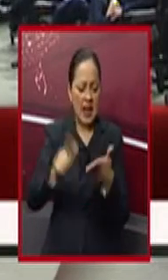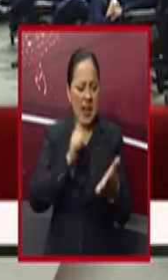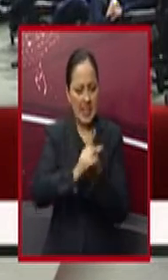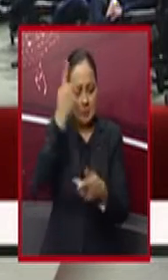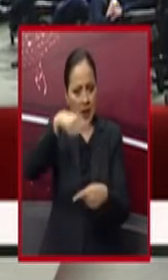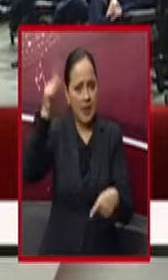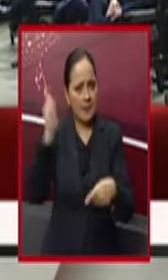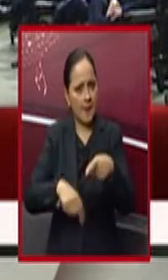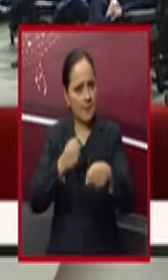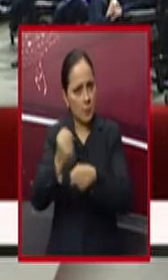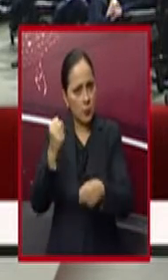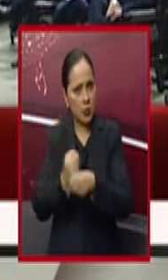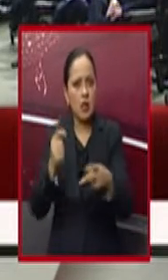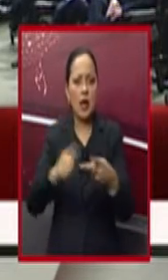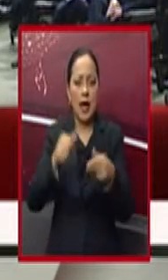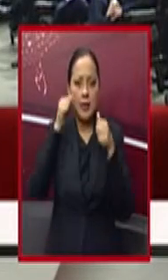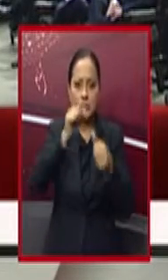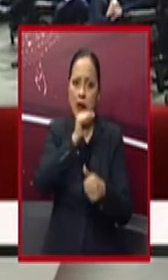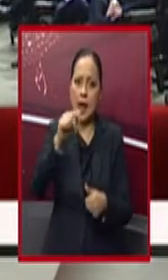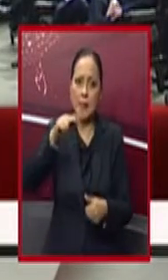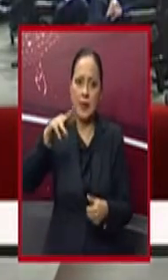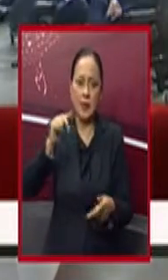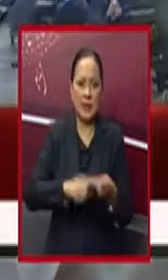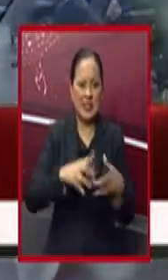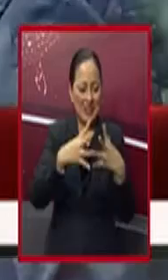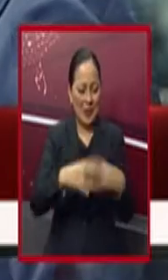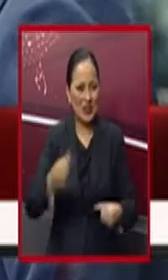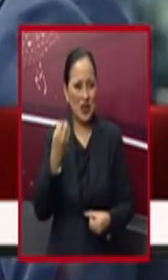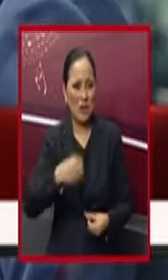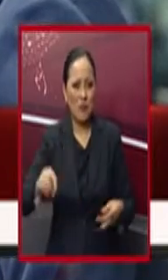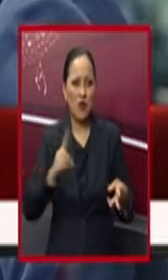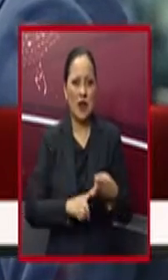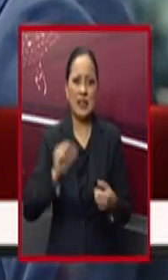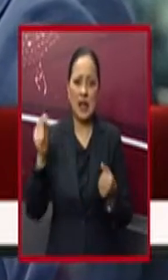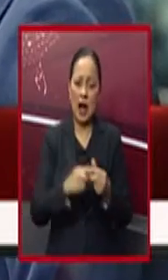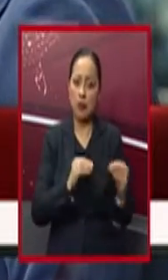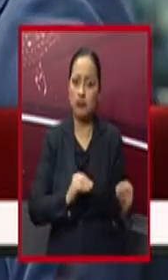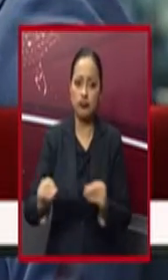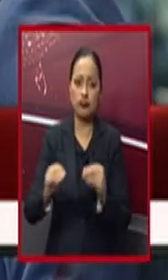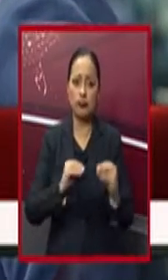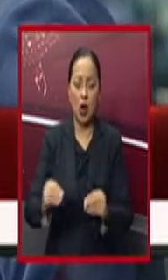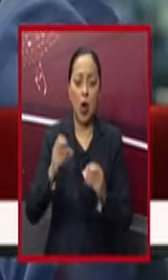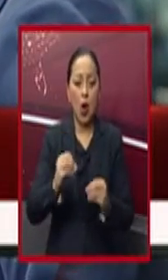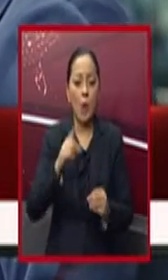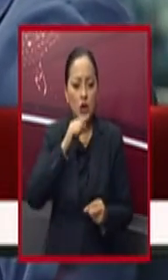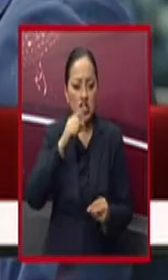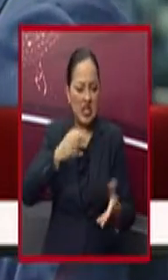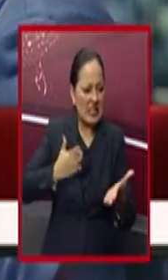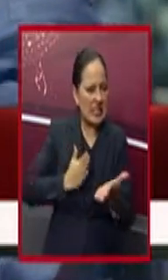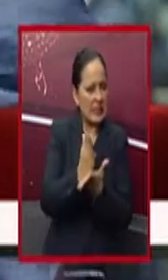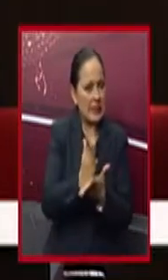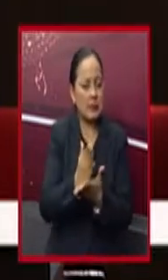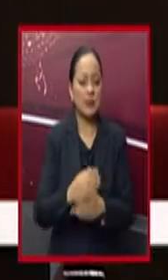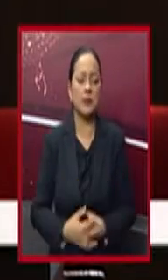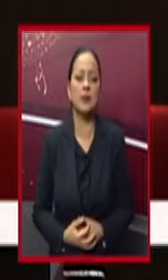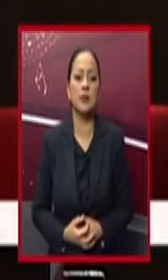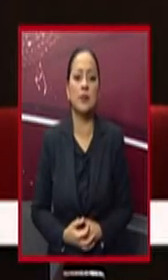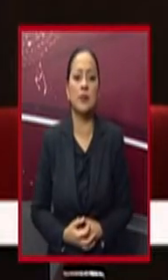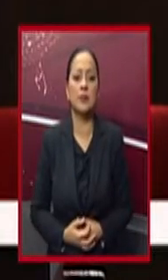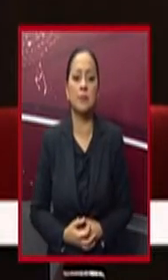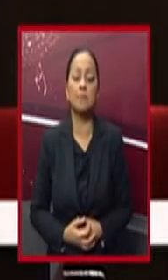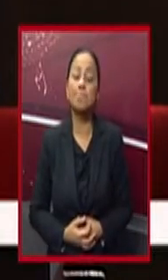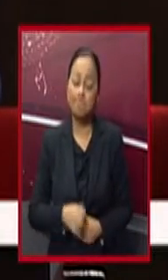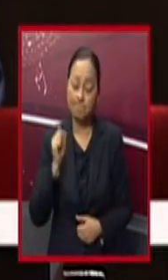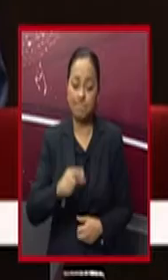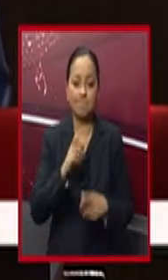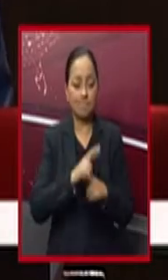atención a víctimas, desaparición forzada, desplazamiento interno y uso de la fuerza pública. Pasa por reconocer